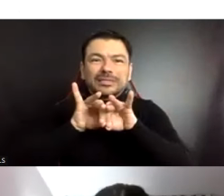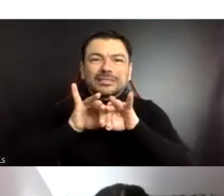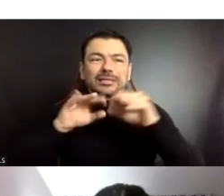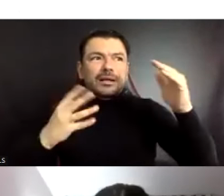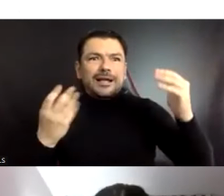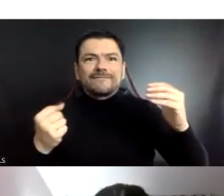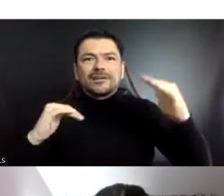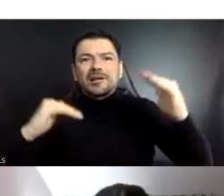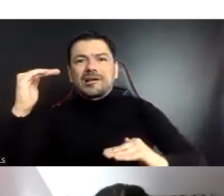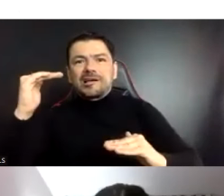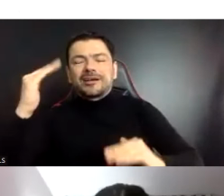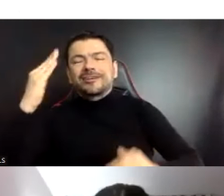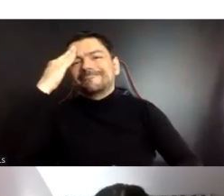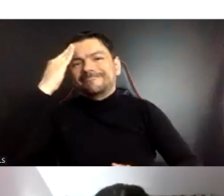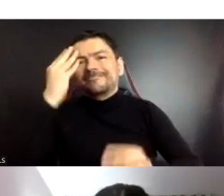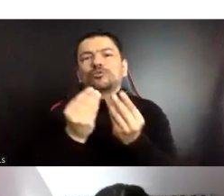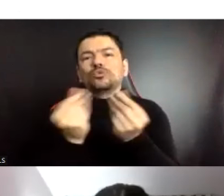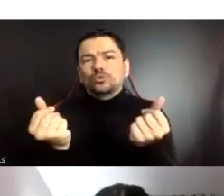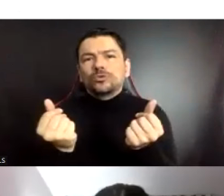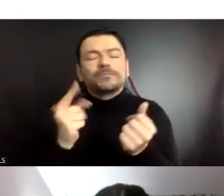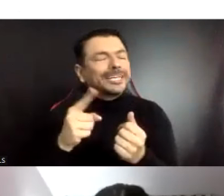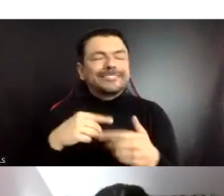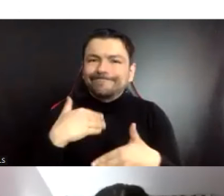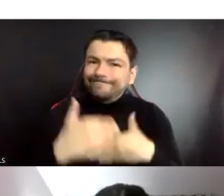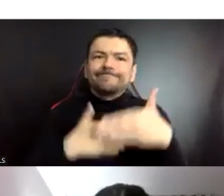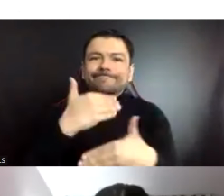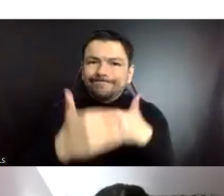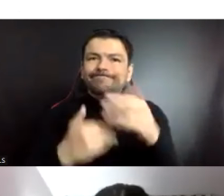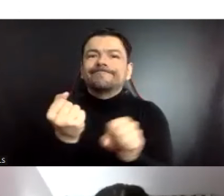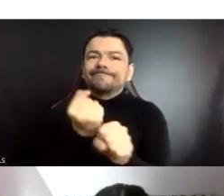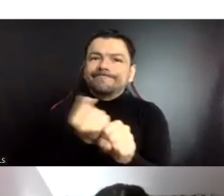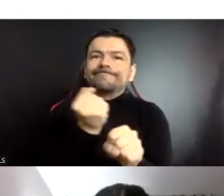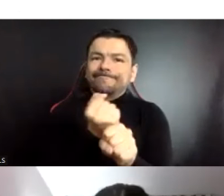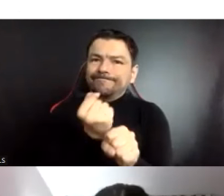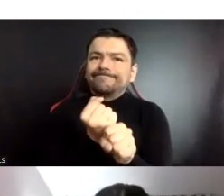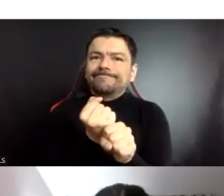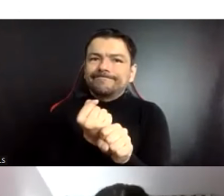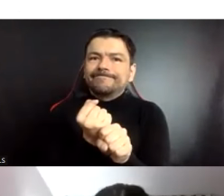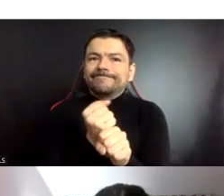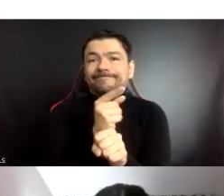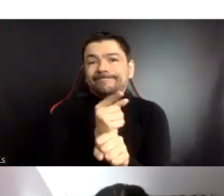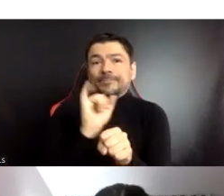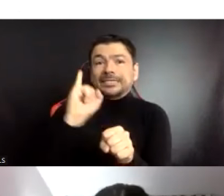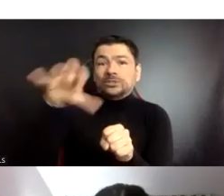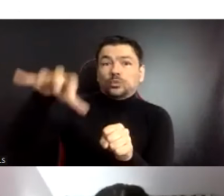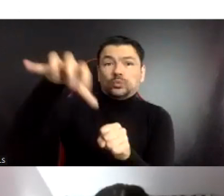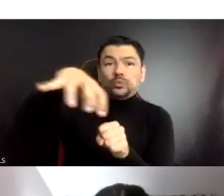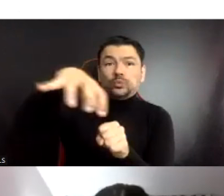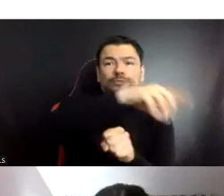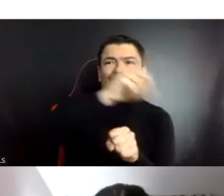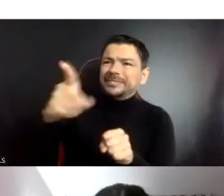En este proceso permanente, queremos la integración de todas las instituciones para